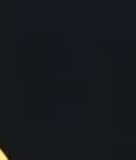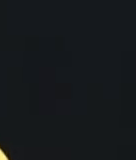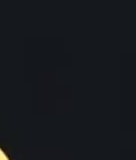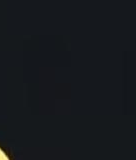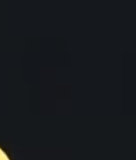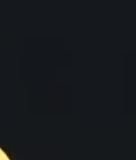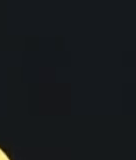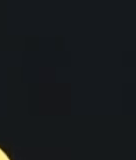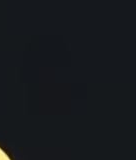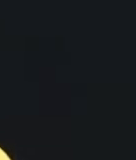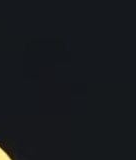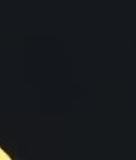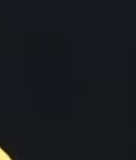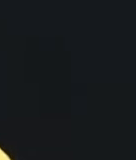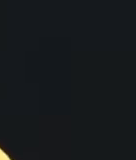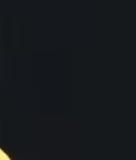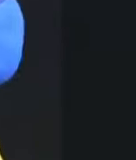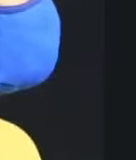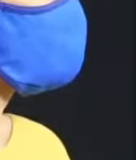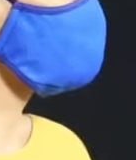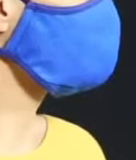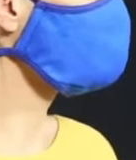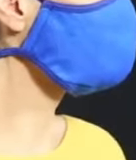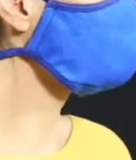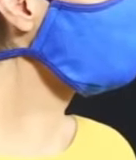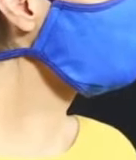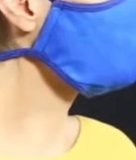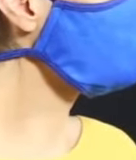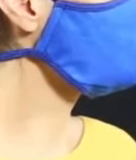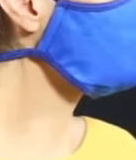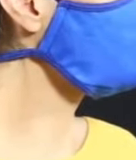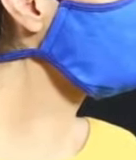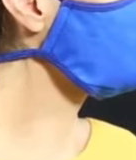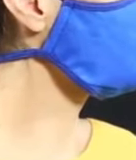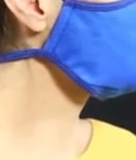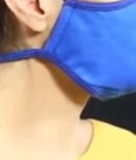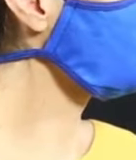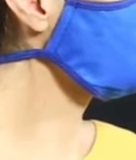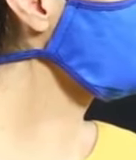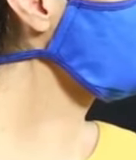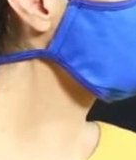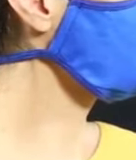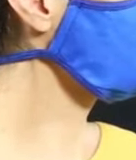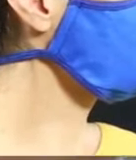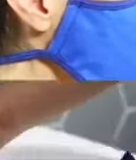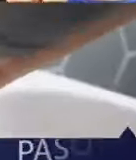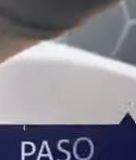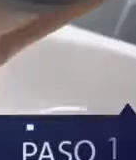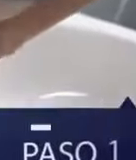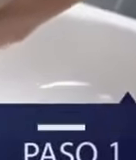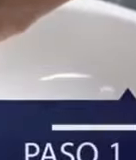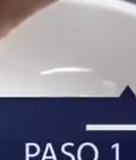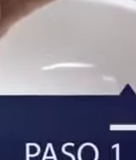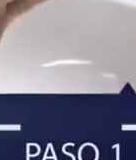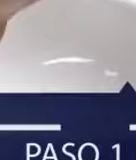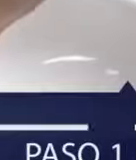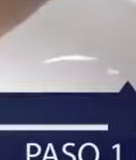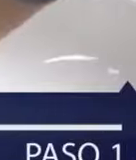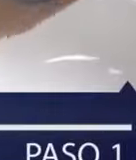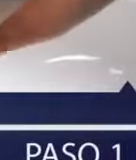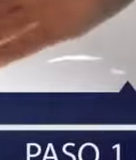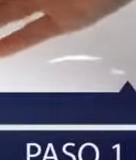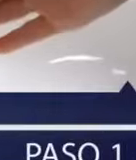poniendo. Reemplace la mascarilla si se humedece. Retiro de mascarilla. Paso